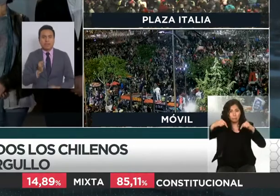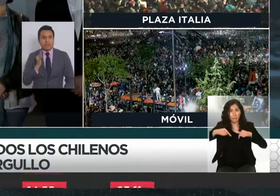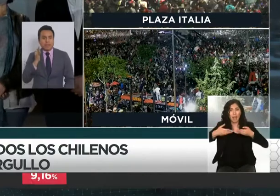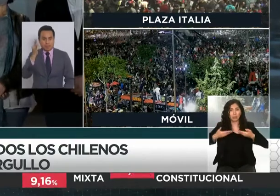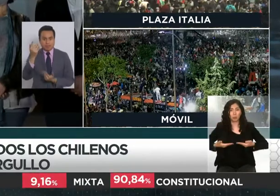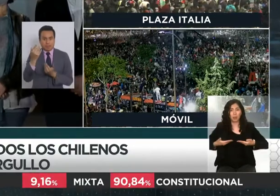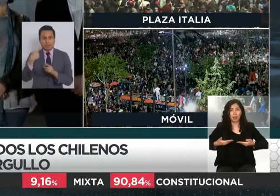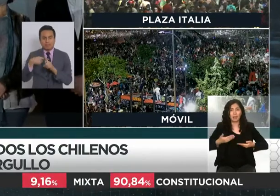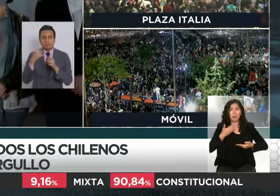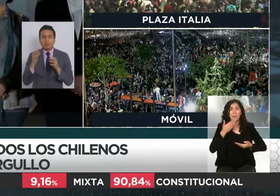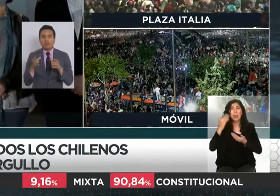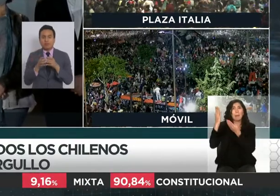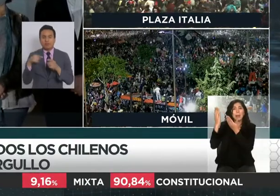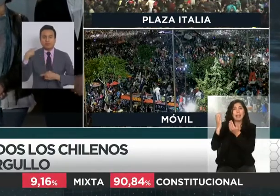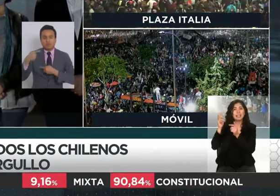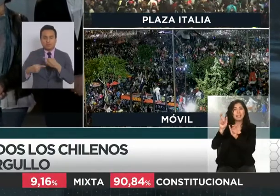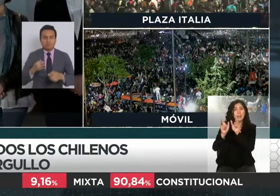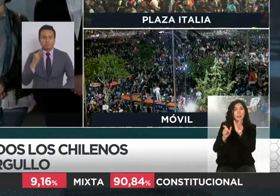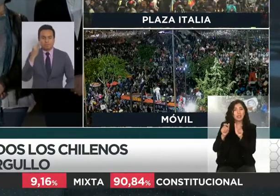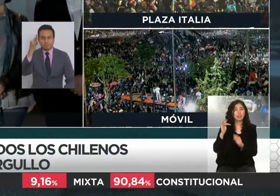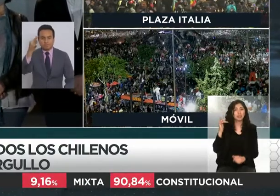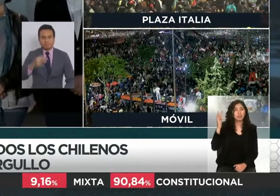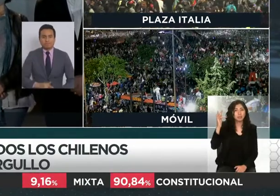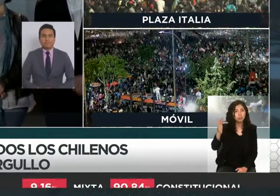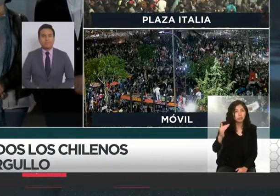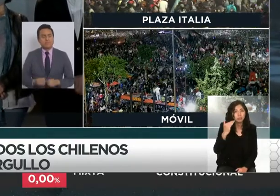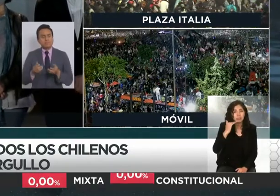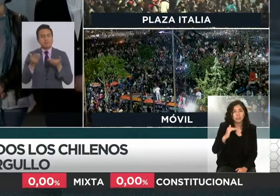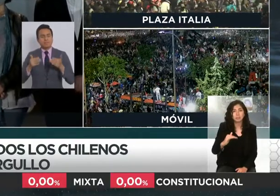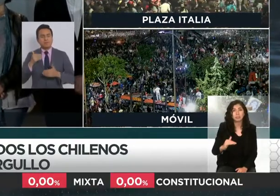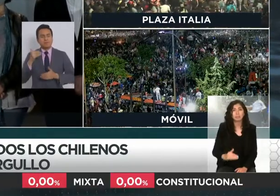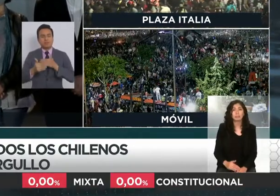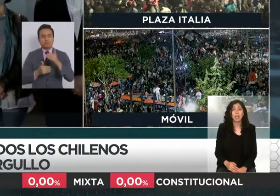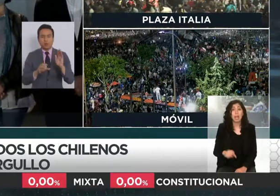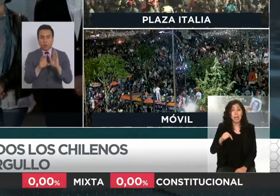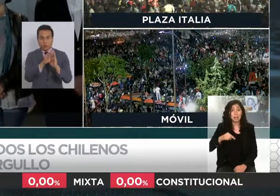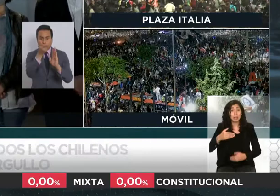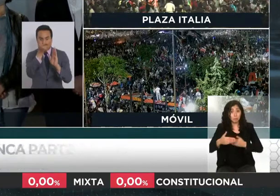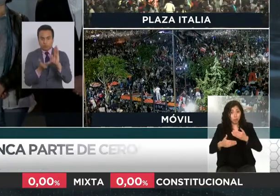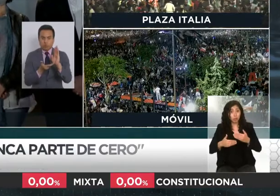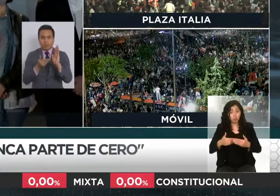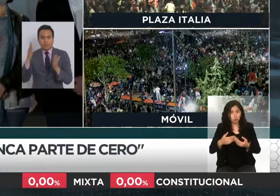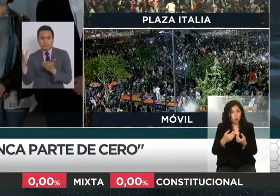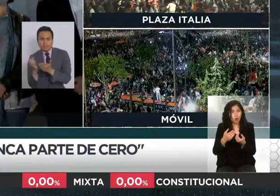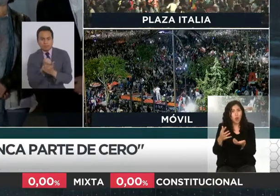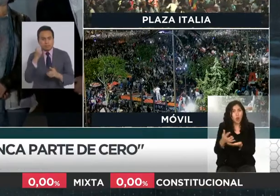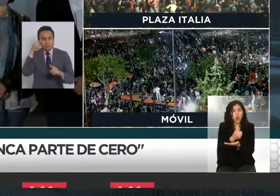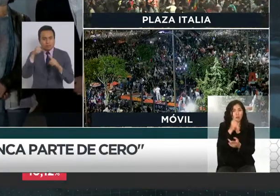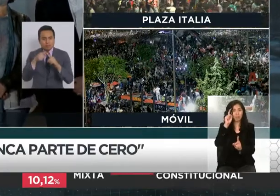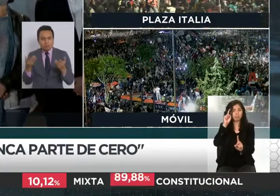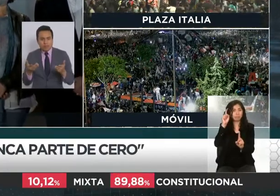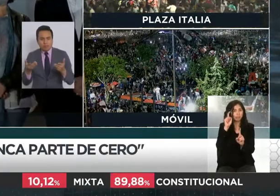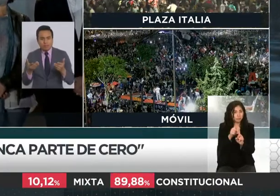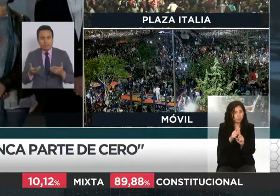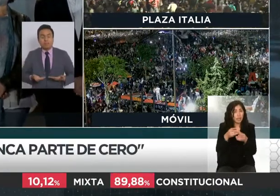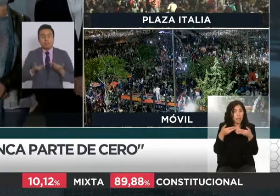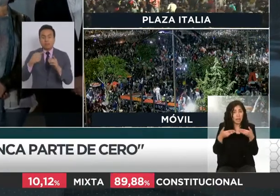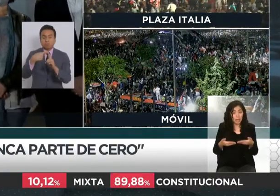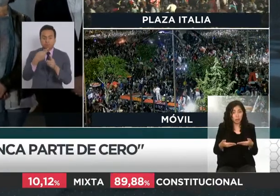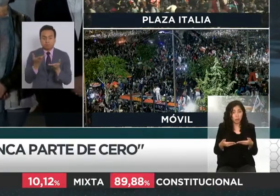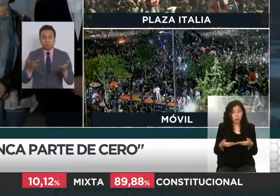esperanza de las generaciones que vendrán. Para que este proceso constituyente logre sus objetivos y dé